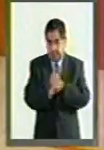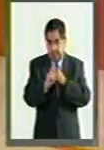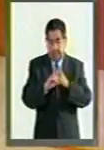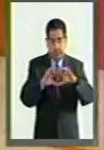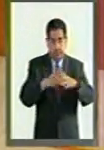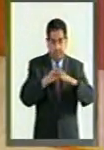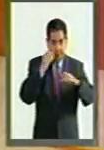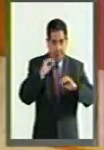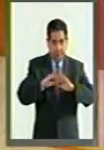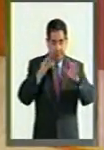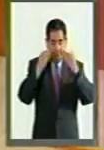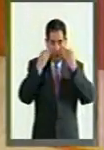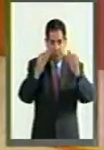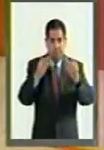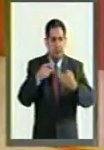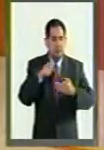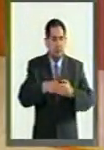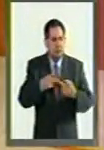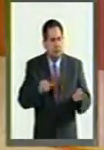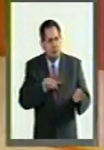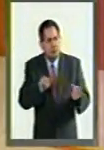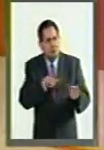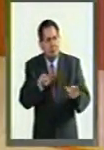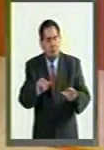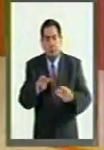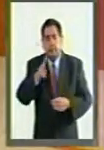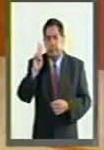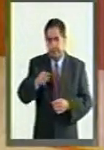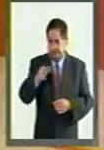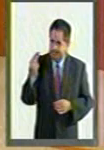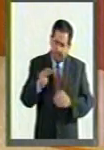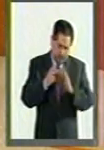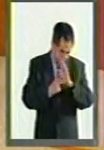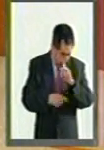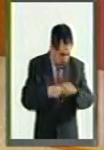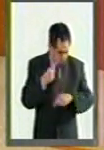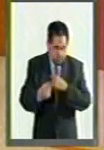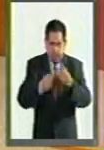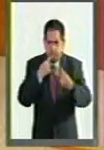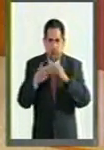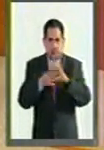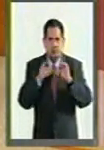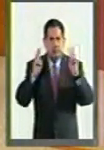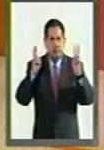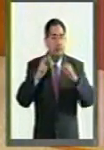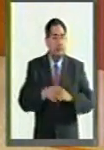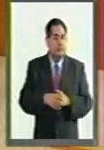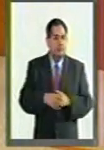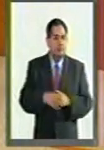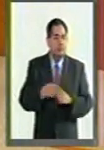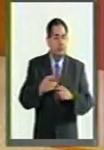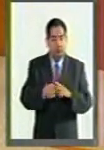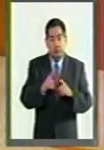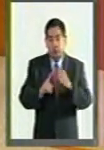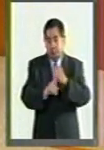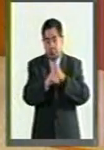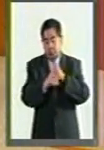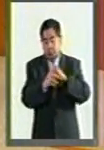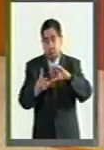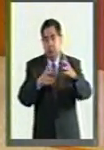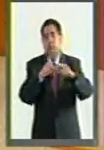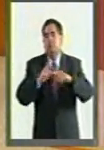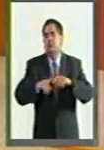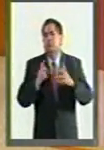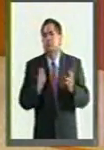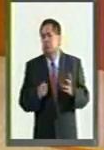queda evidenciado en estas consultas es necesario volverlo a retomar. Tantos estragos puede